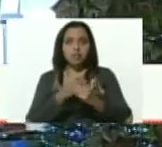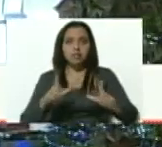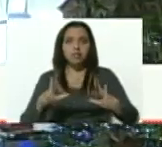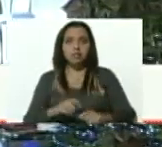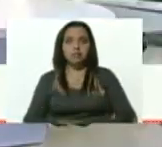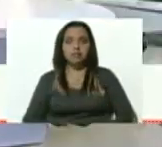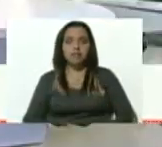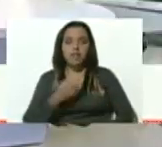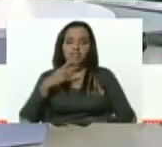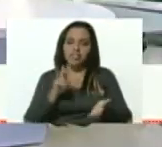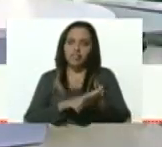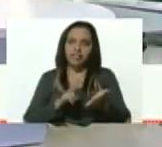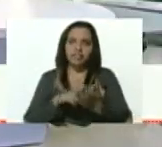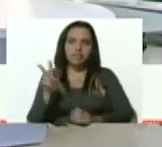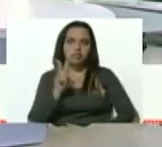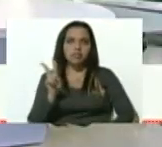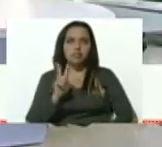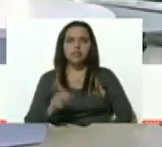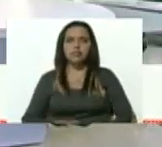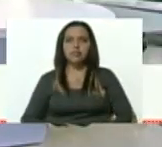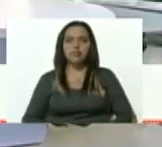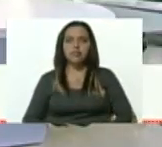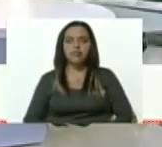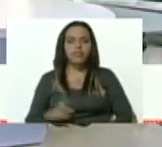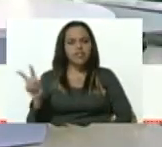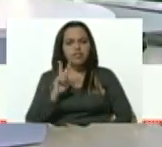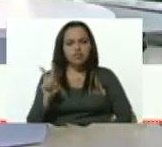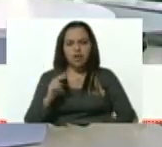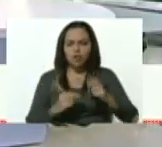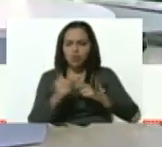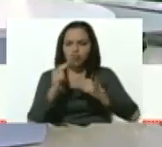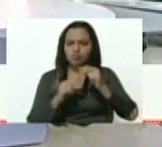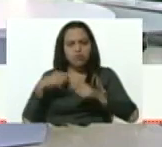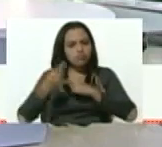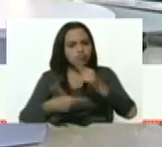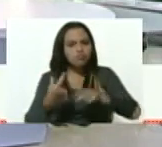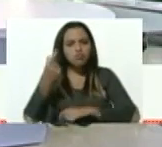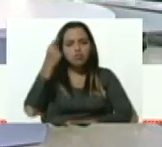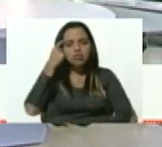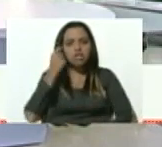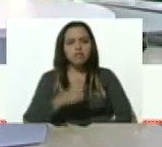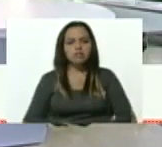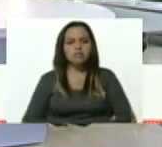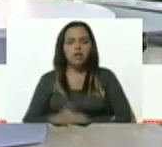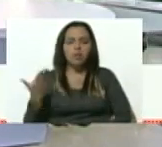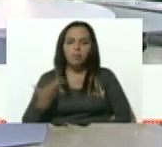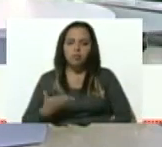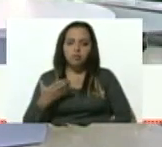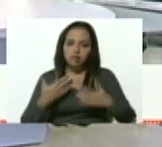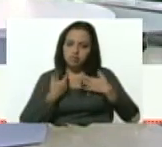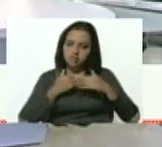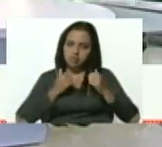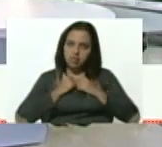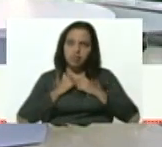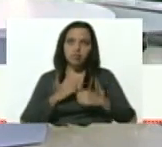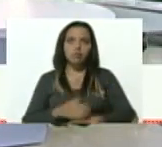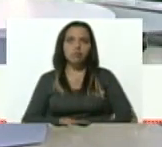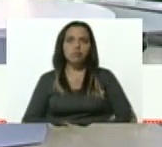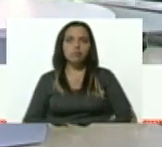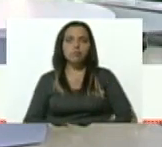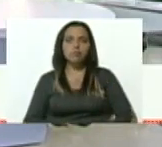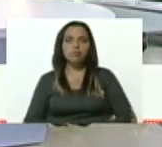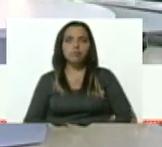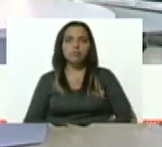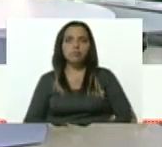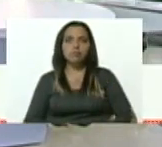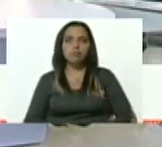Esa es la verdad de Venezuela, una Venezuela que se construye todos los días. Importante Aristóbulo. El de